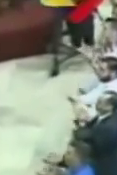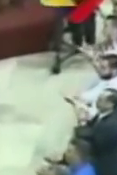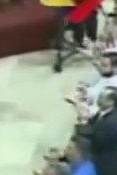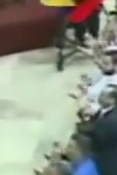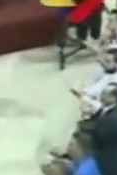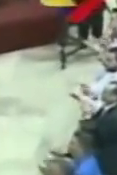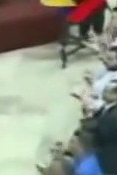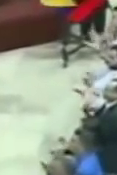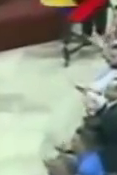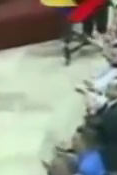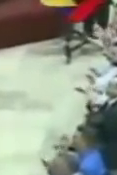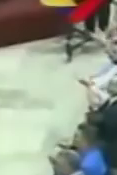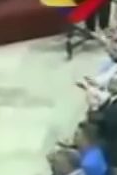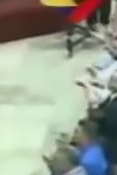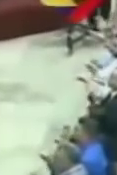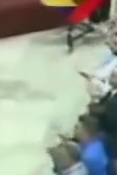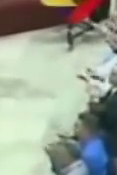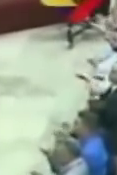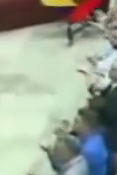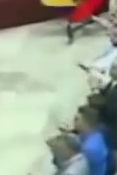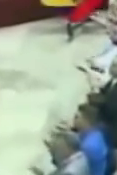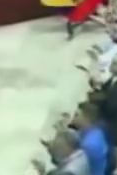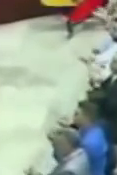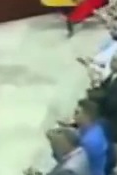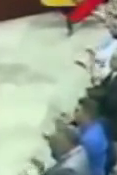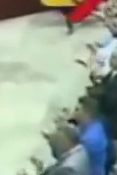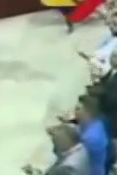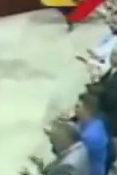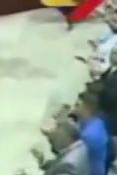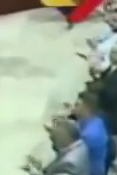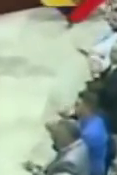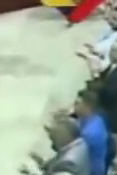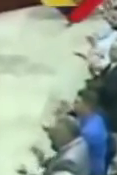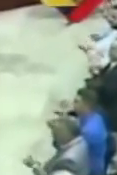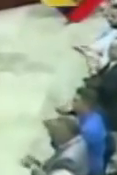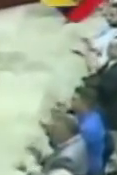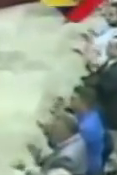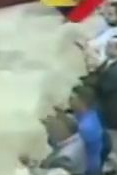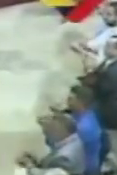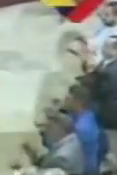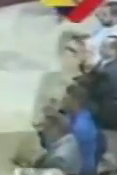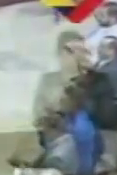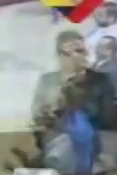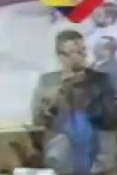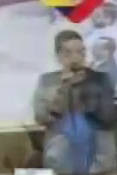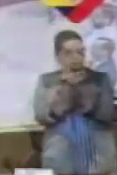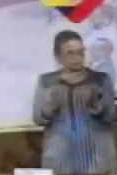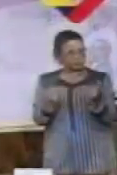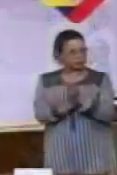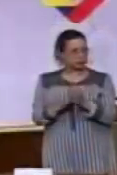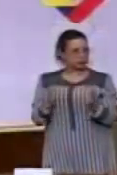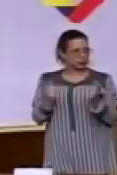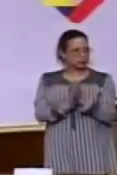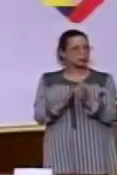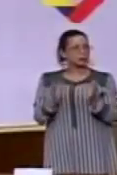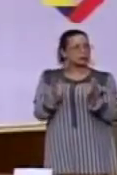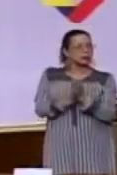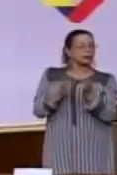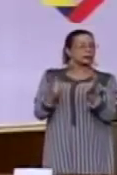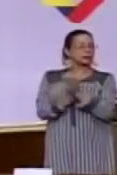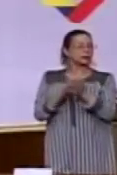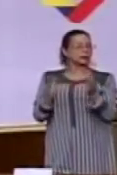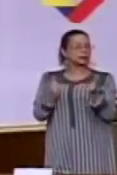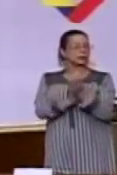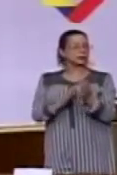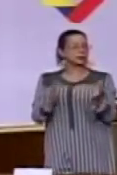unidos somos hermanos. Nosotros vía sur, viola y una sur, alma verco